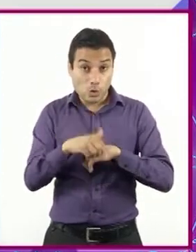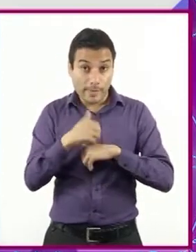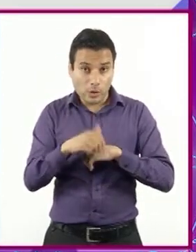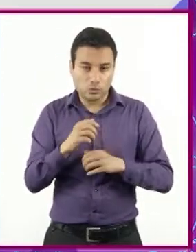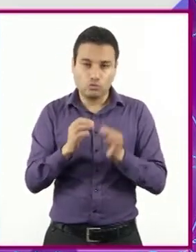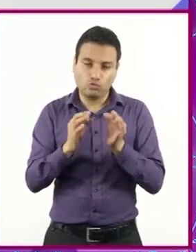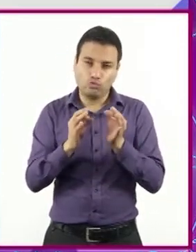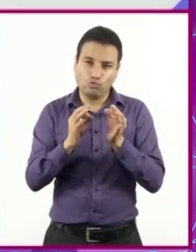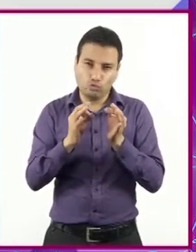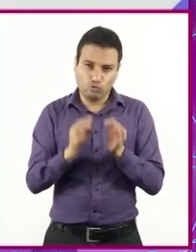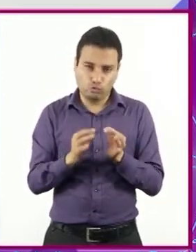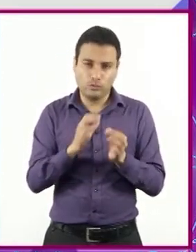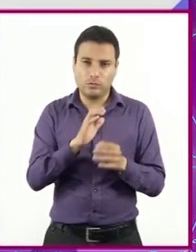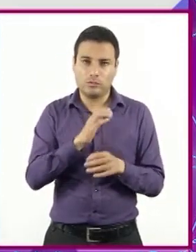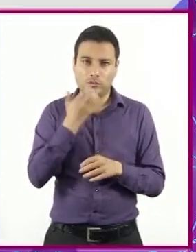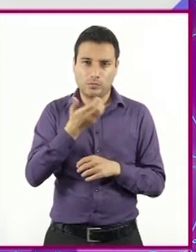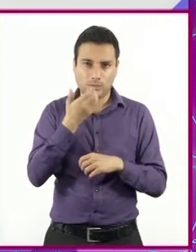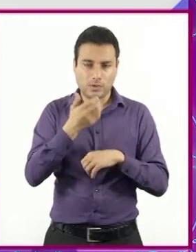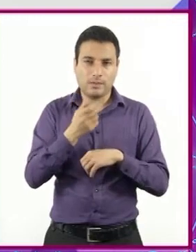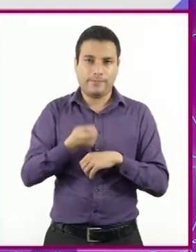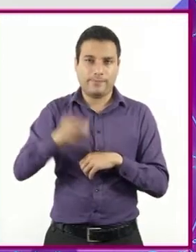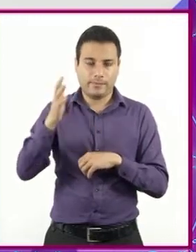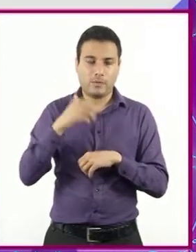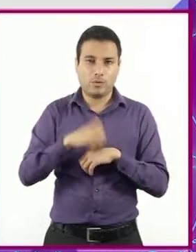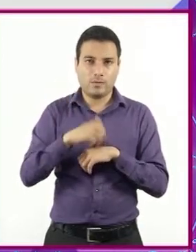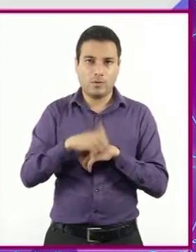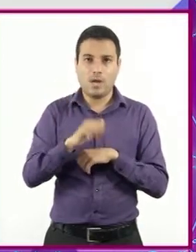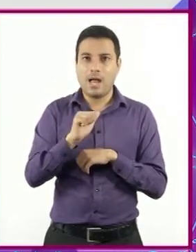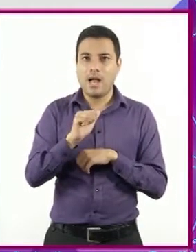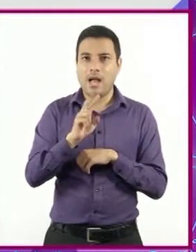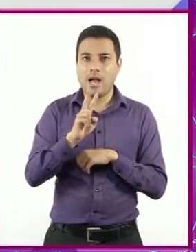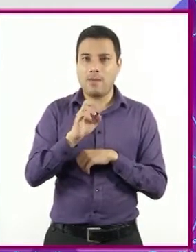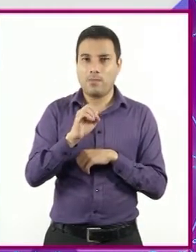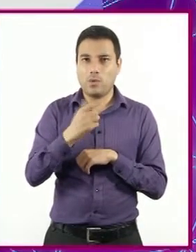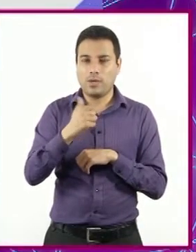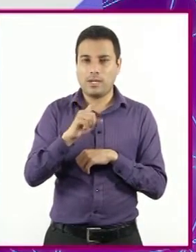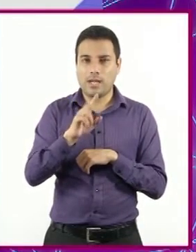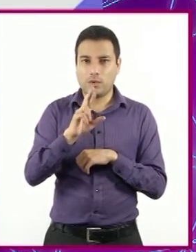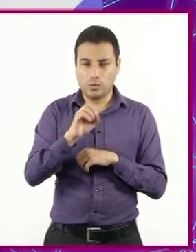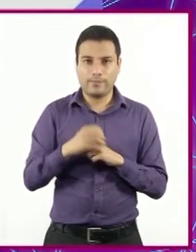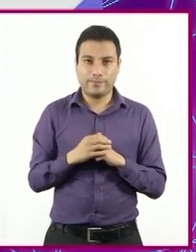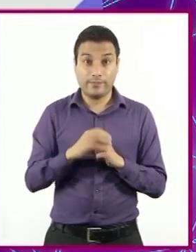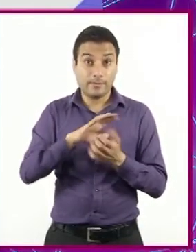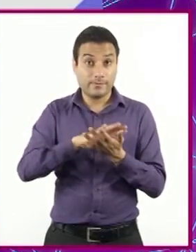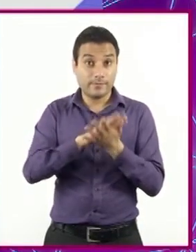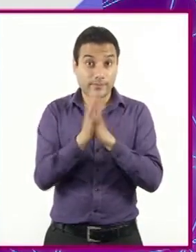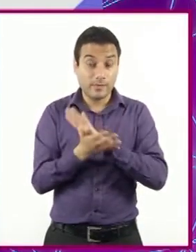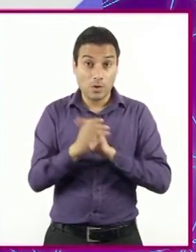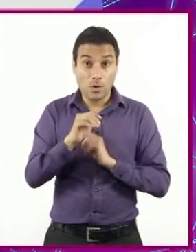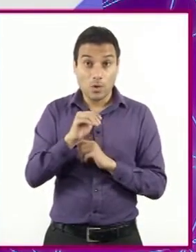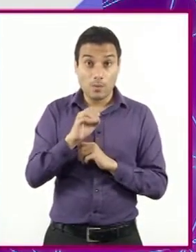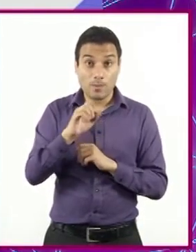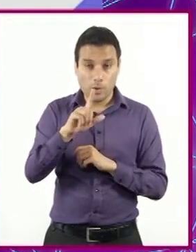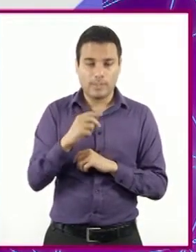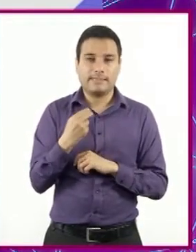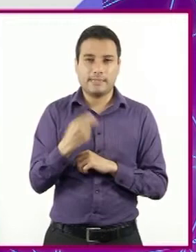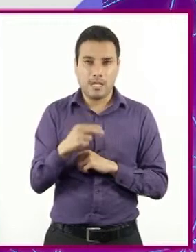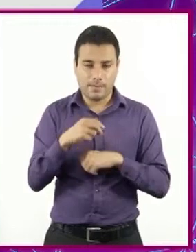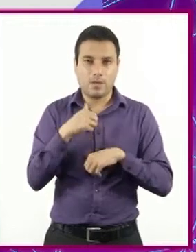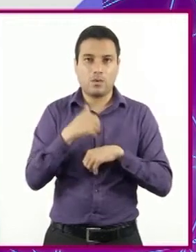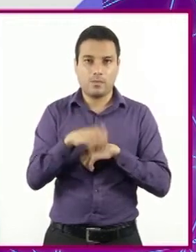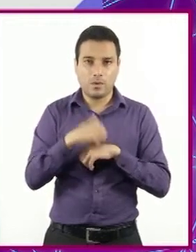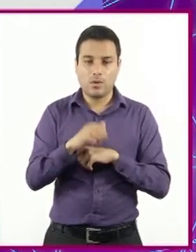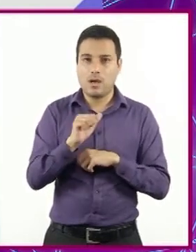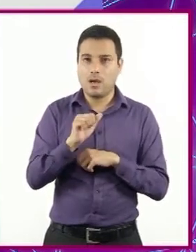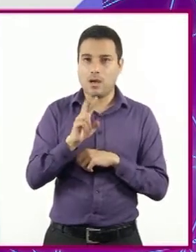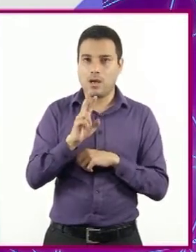numérico fijo de la constante de Avogadro, Na. Cuando se expresa en mol, se llama número de Avogadro,